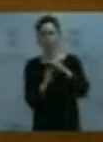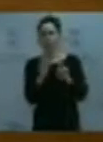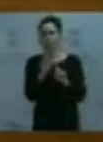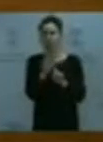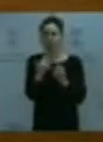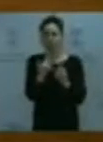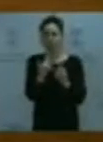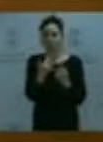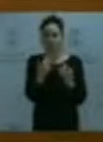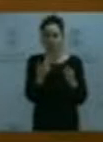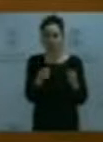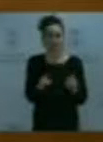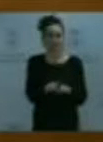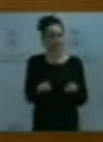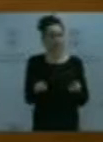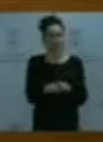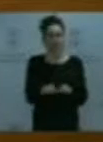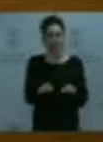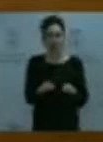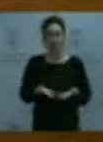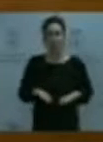nadie,